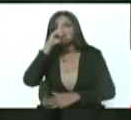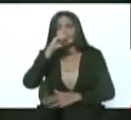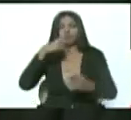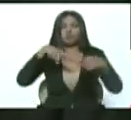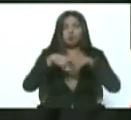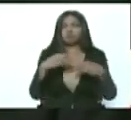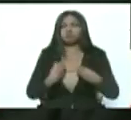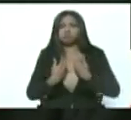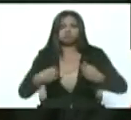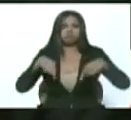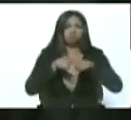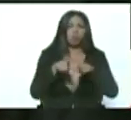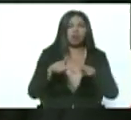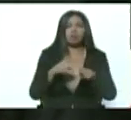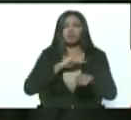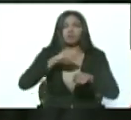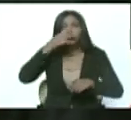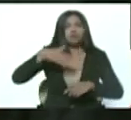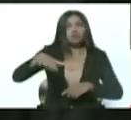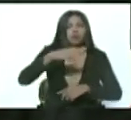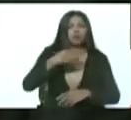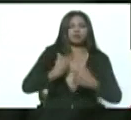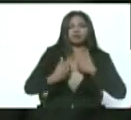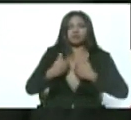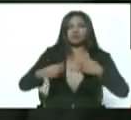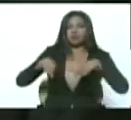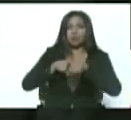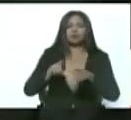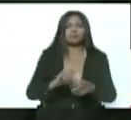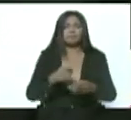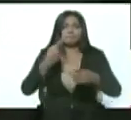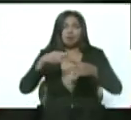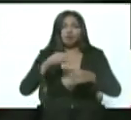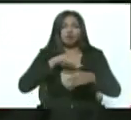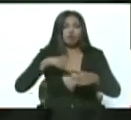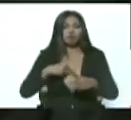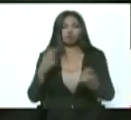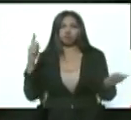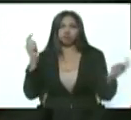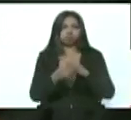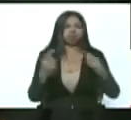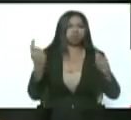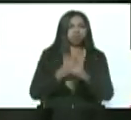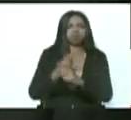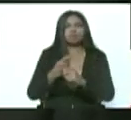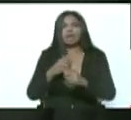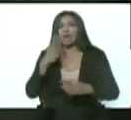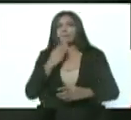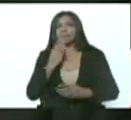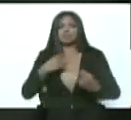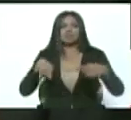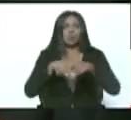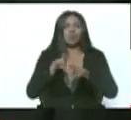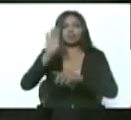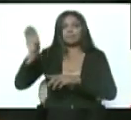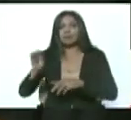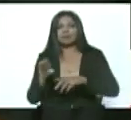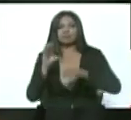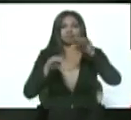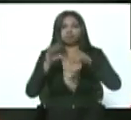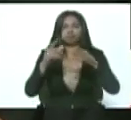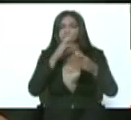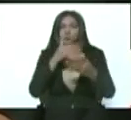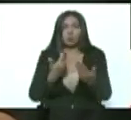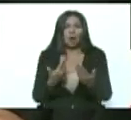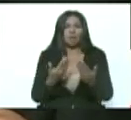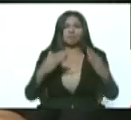sufrido las consecuencias, nuestro pueblo ha sufrido las consecuencias, pero vamos a aprender intercambiando experiencias en el movimiento de países no alineados con otros países